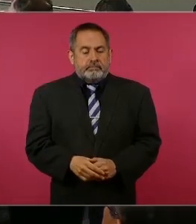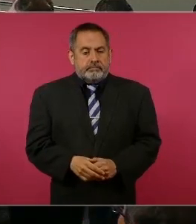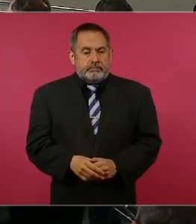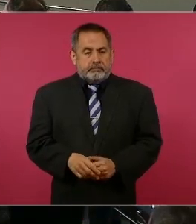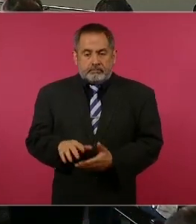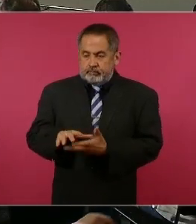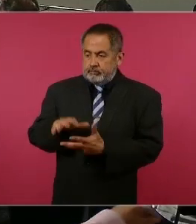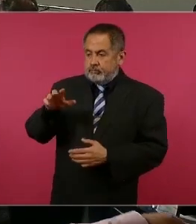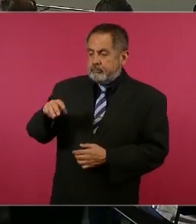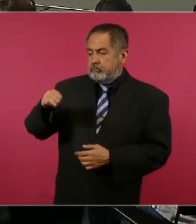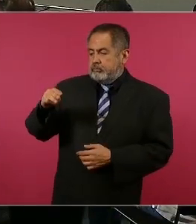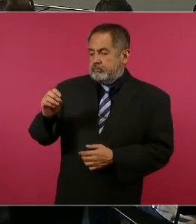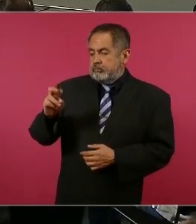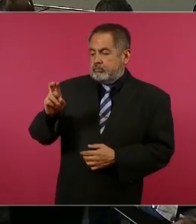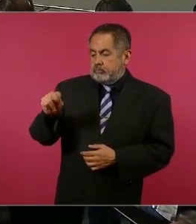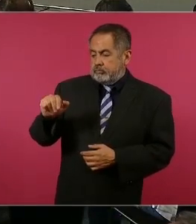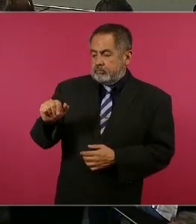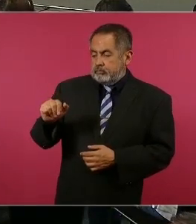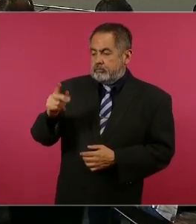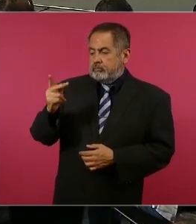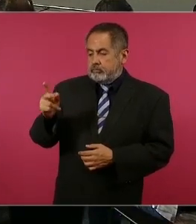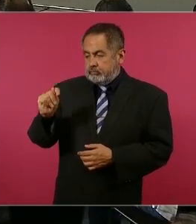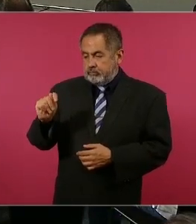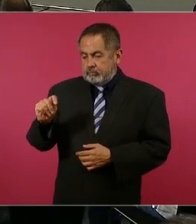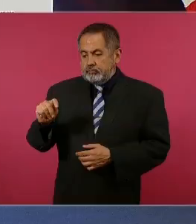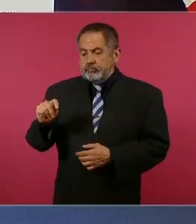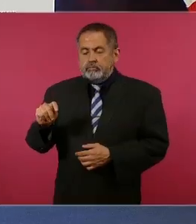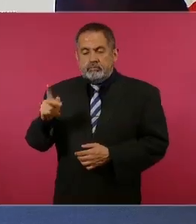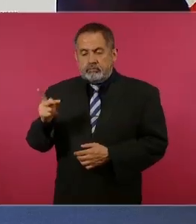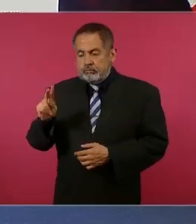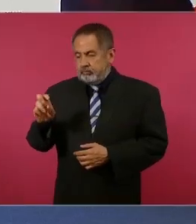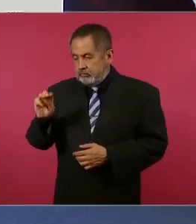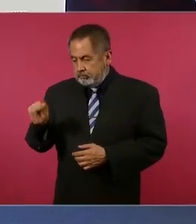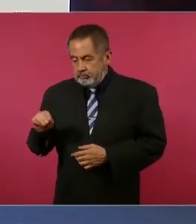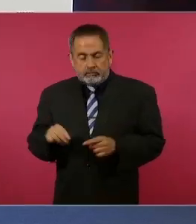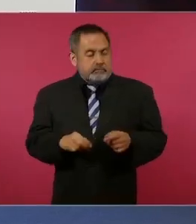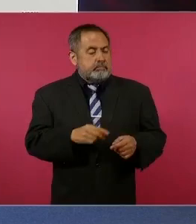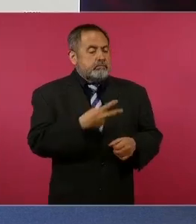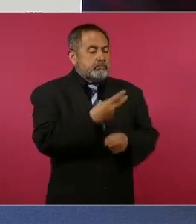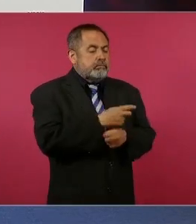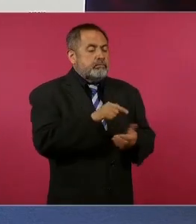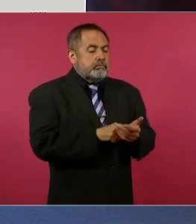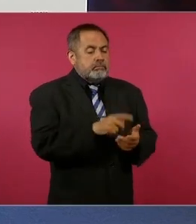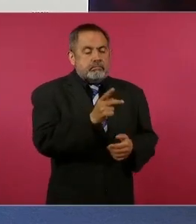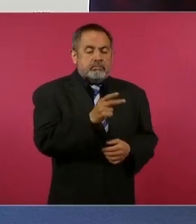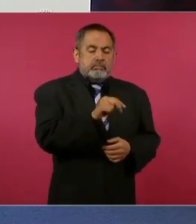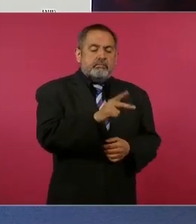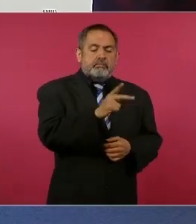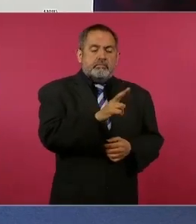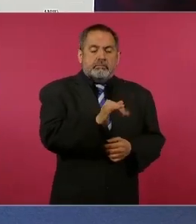por mayoría Morena PT Verde y primera minoría PAN PRI PRD.